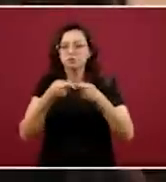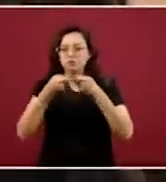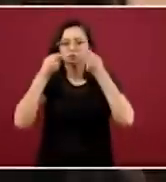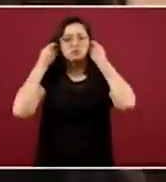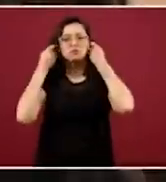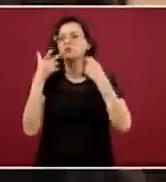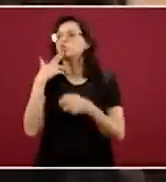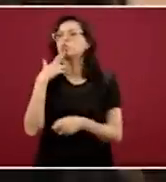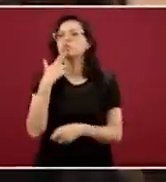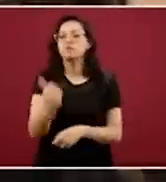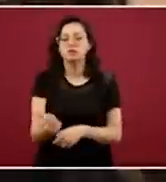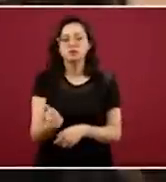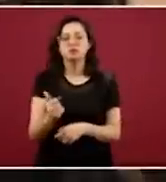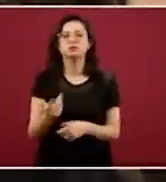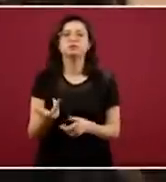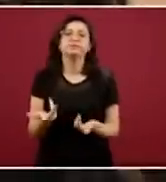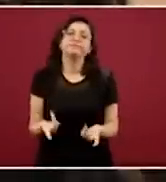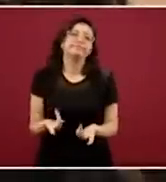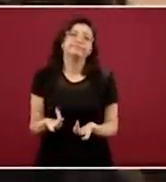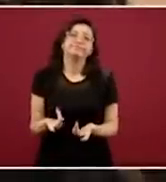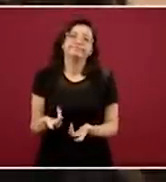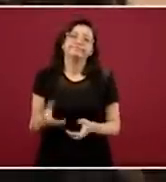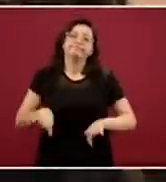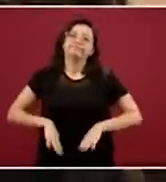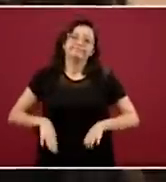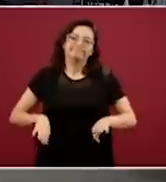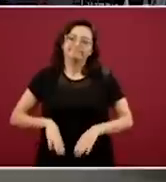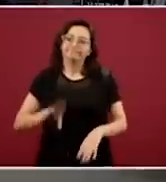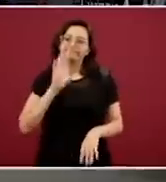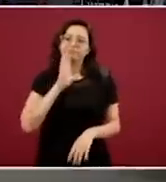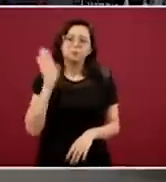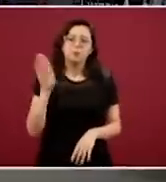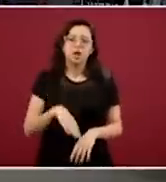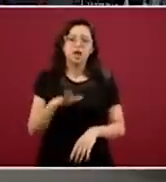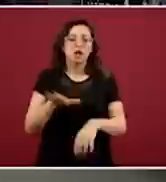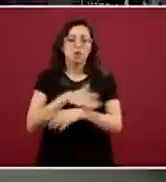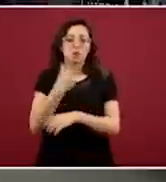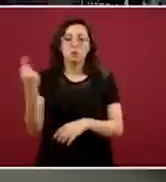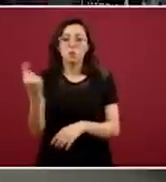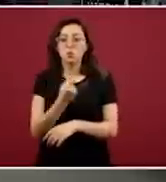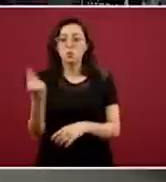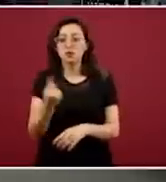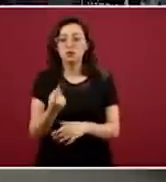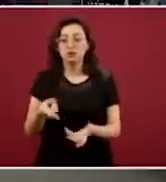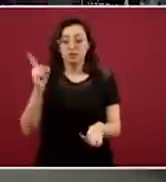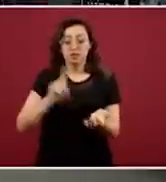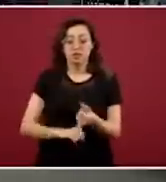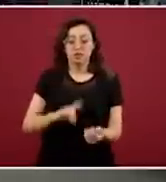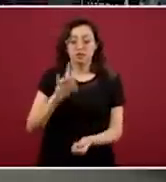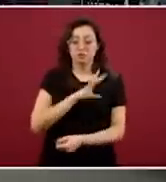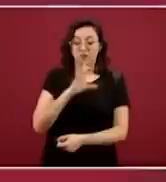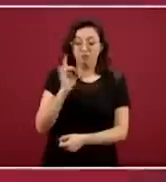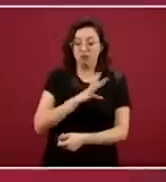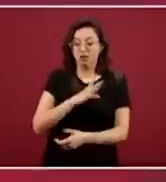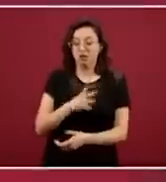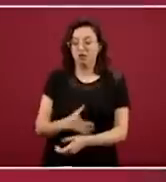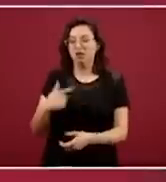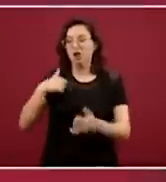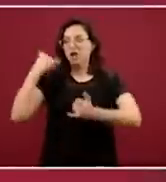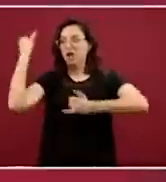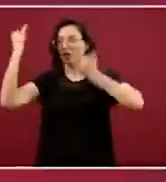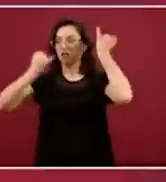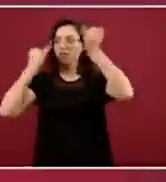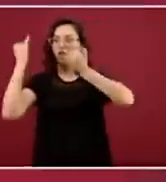no convienen. Uno, porque muchas de estas compras, además de estar empujadas por el miedo, están empujadas por la especulación